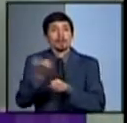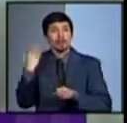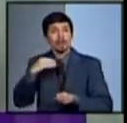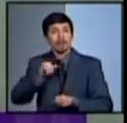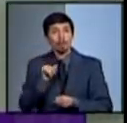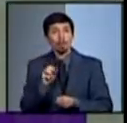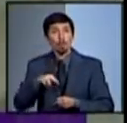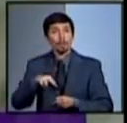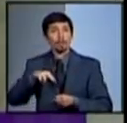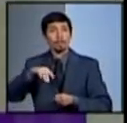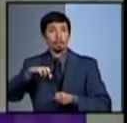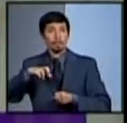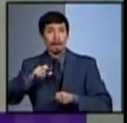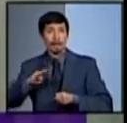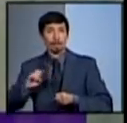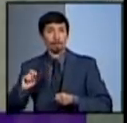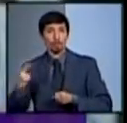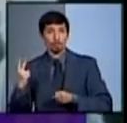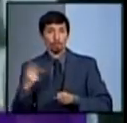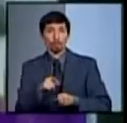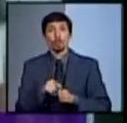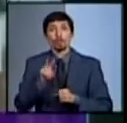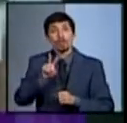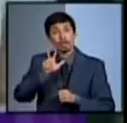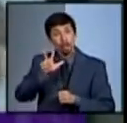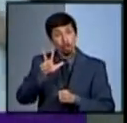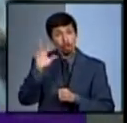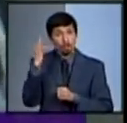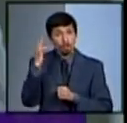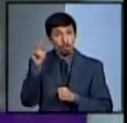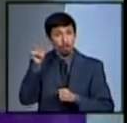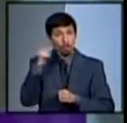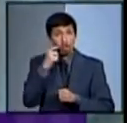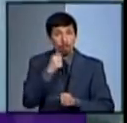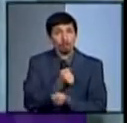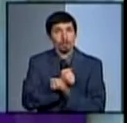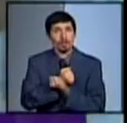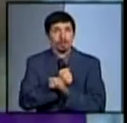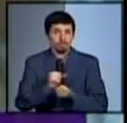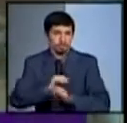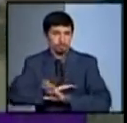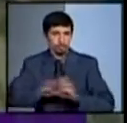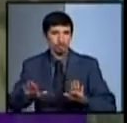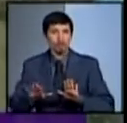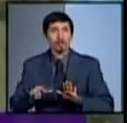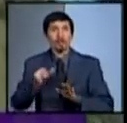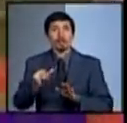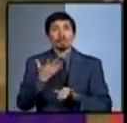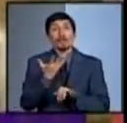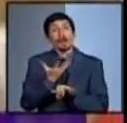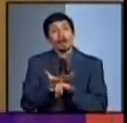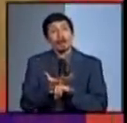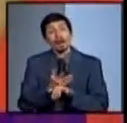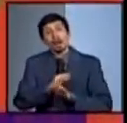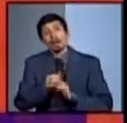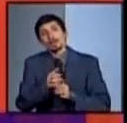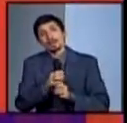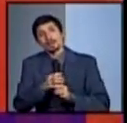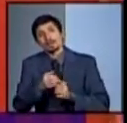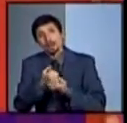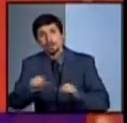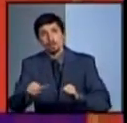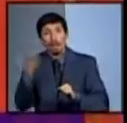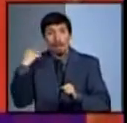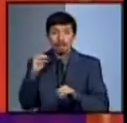en 2005, pero el 28 de febrero de este año se retiró, asumiendo como Papa emérito. Lo había anunciado